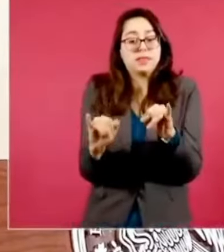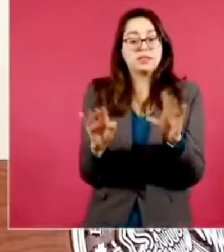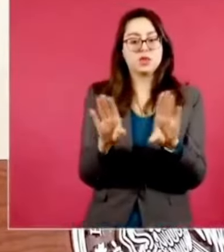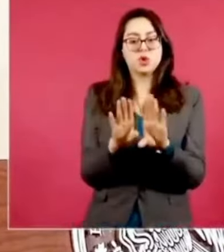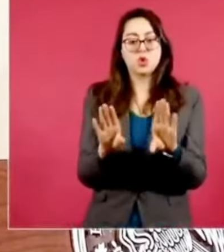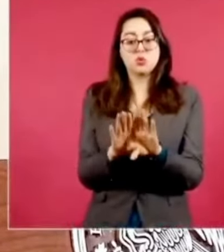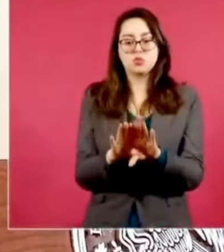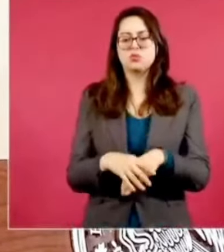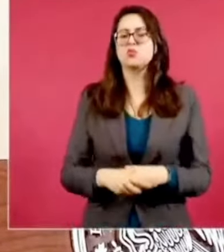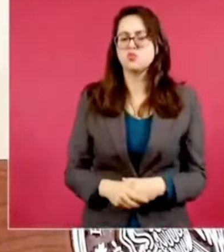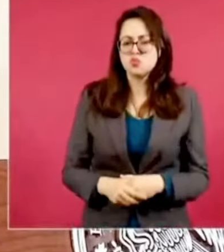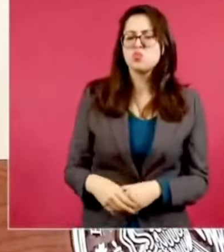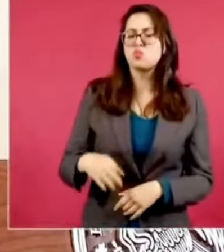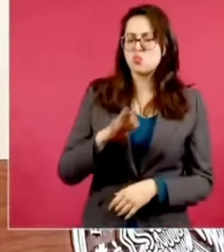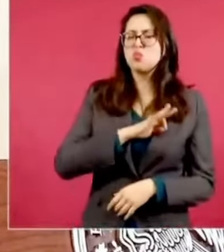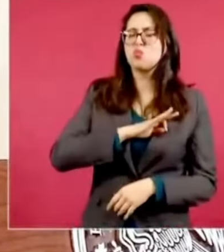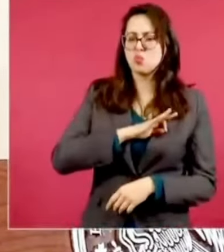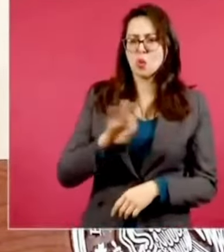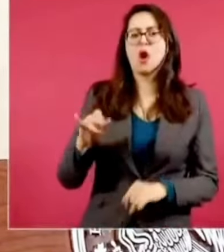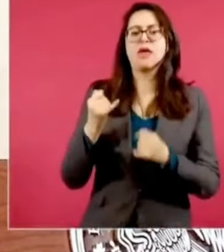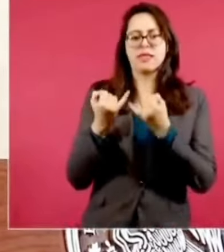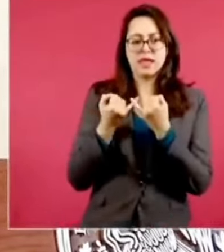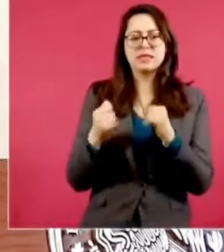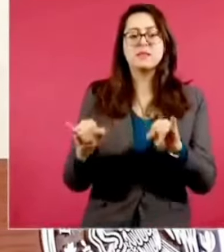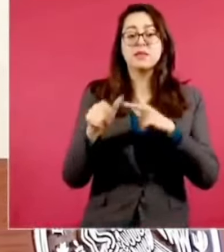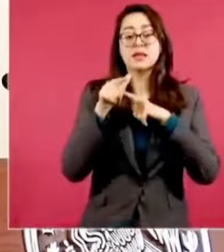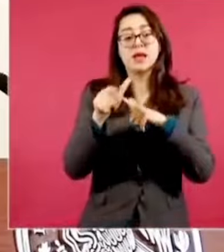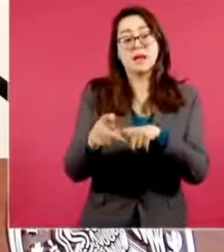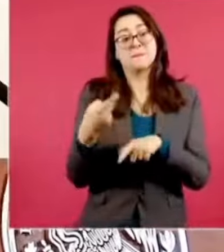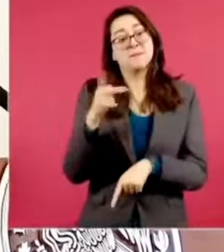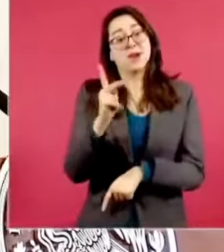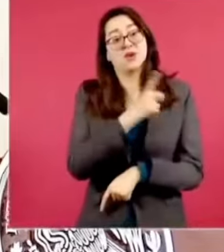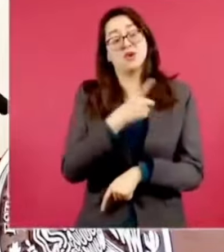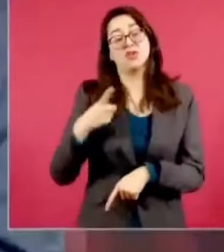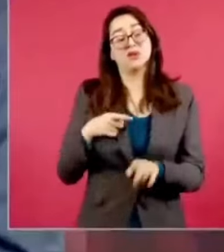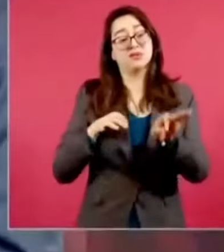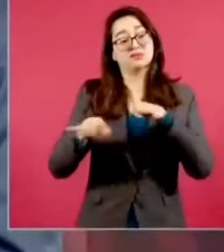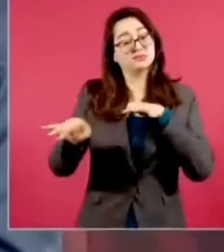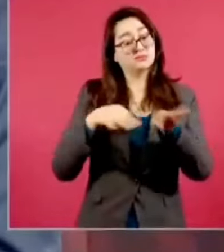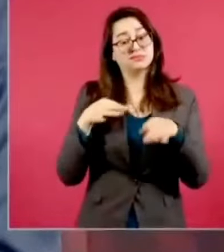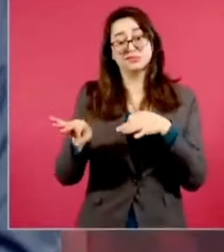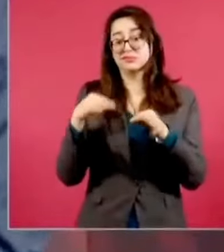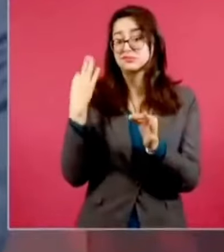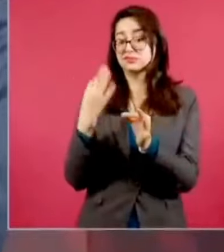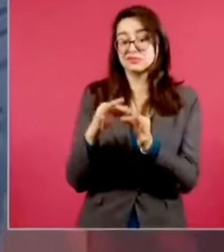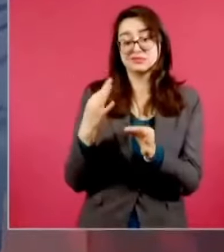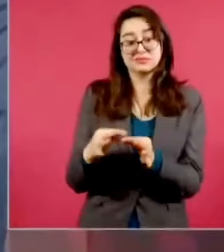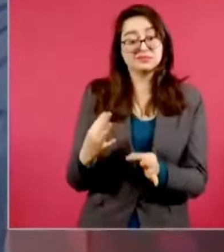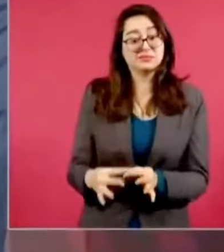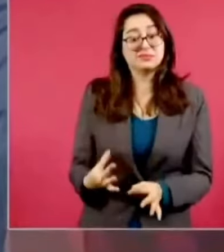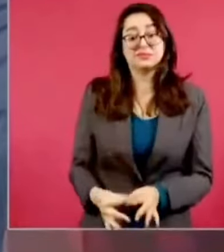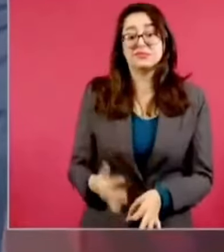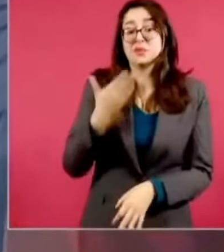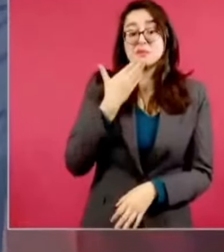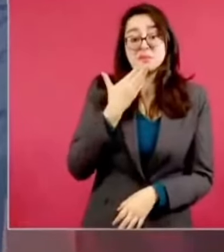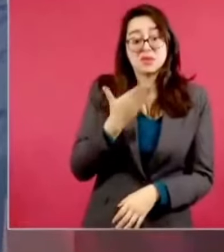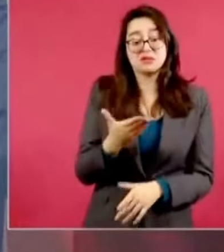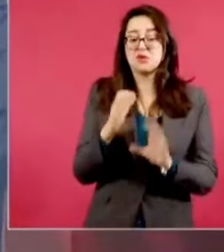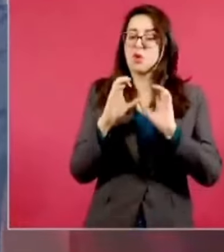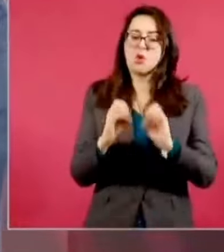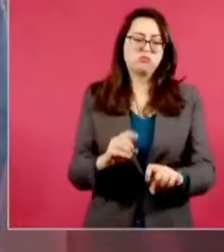que funcionen realmente bien o que sea una responsabilidad del